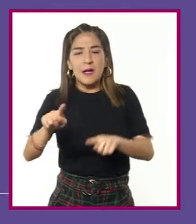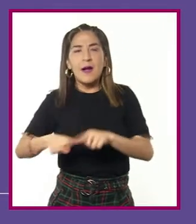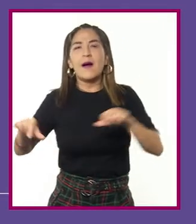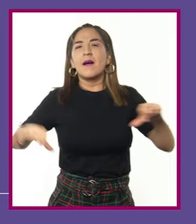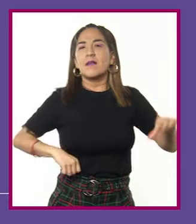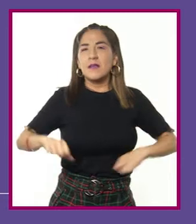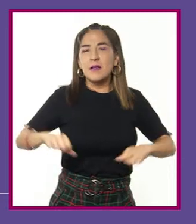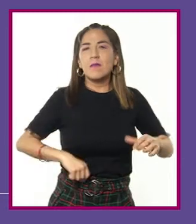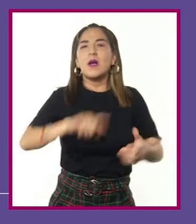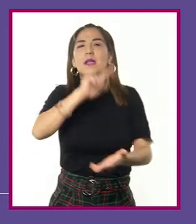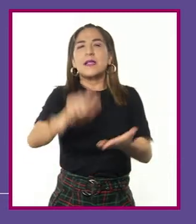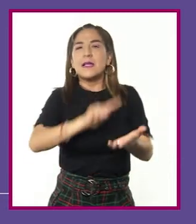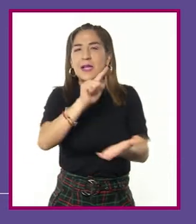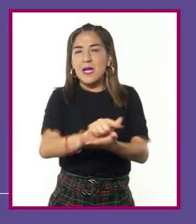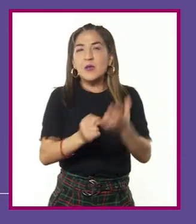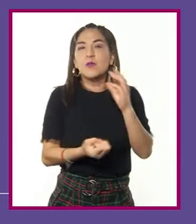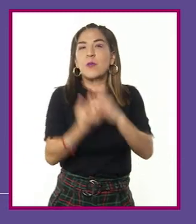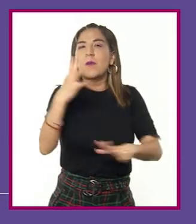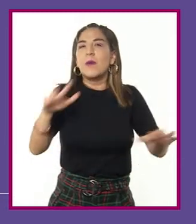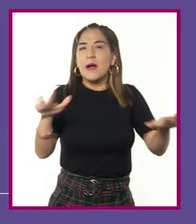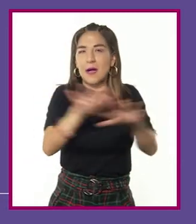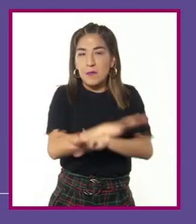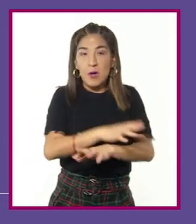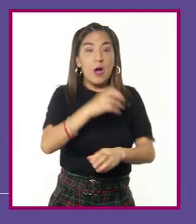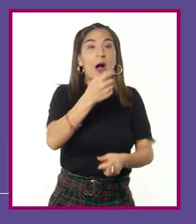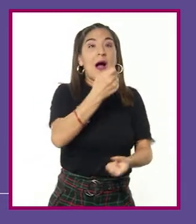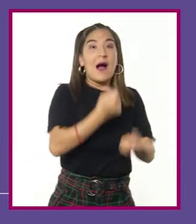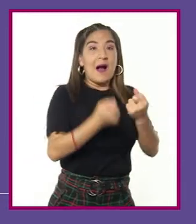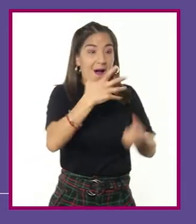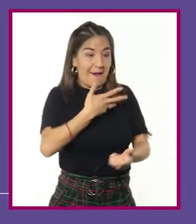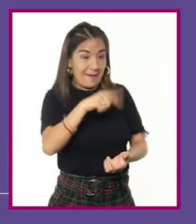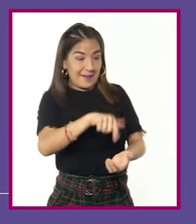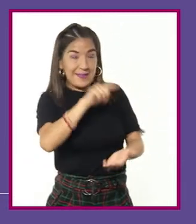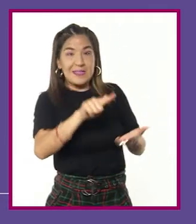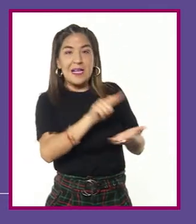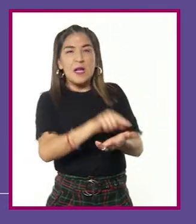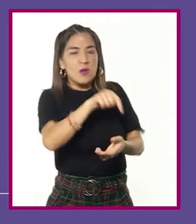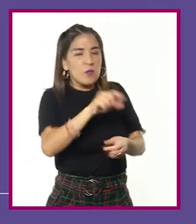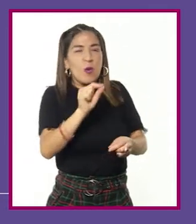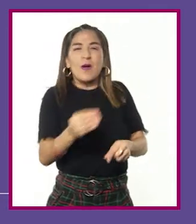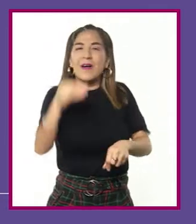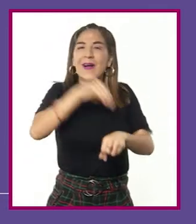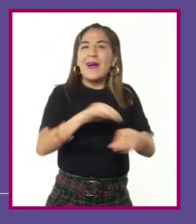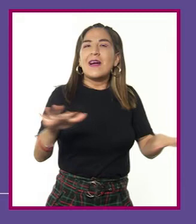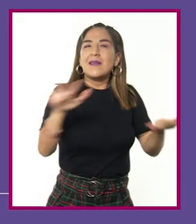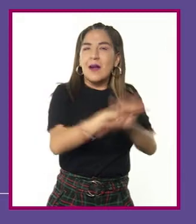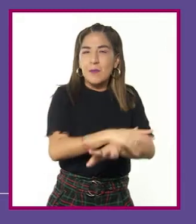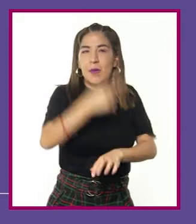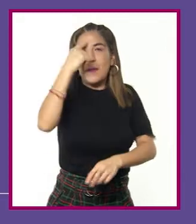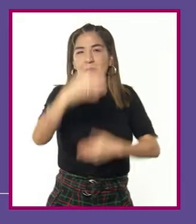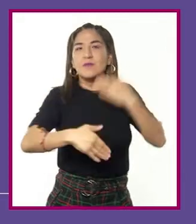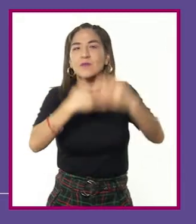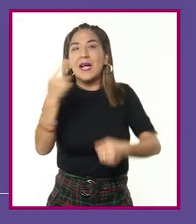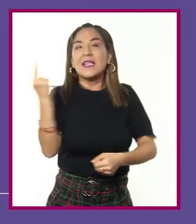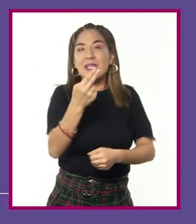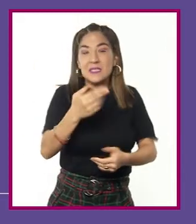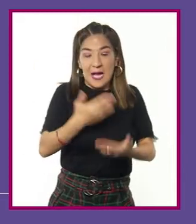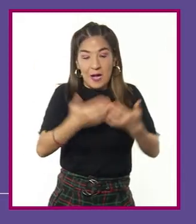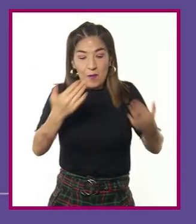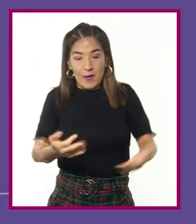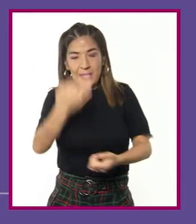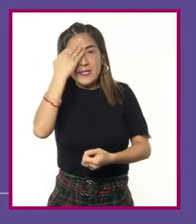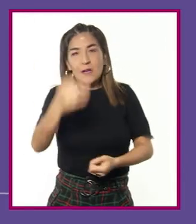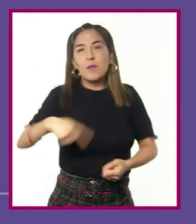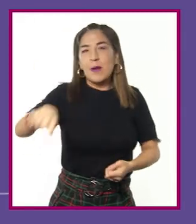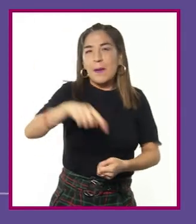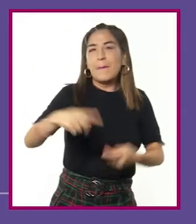y modificar las ya existentes, a fin de que éstas respondan a los retos sociales y las necesidades de la